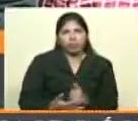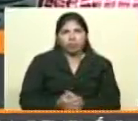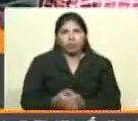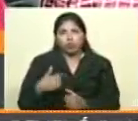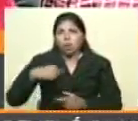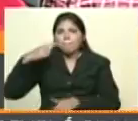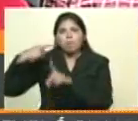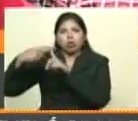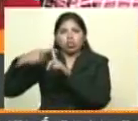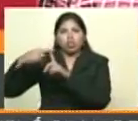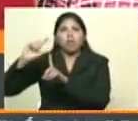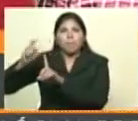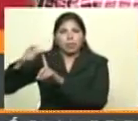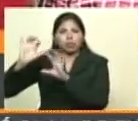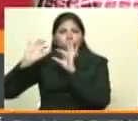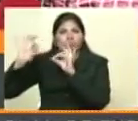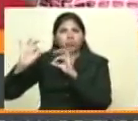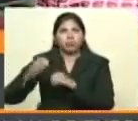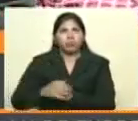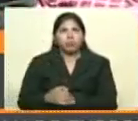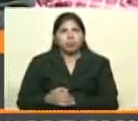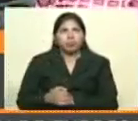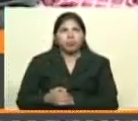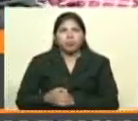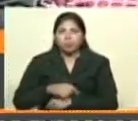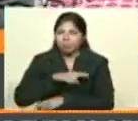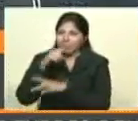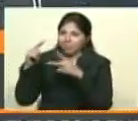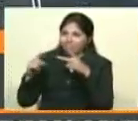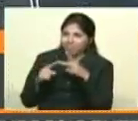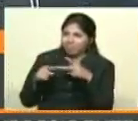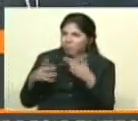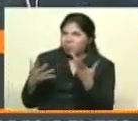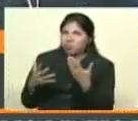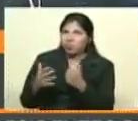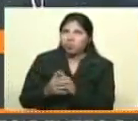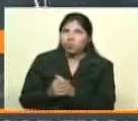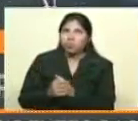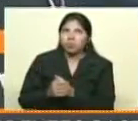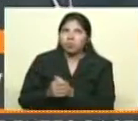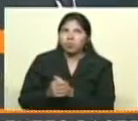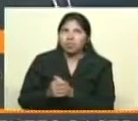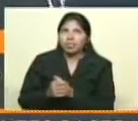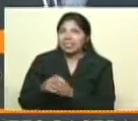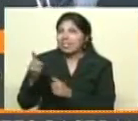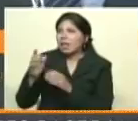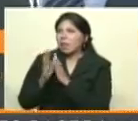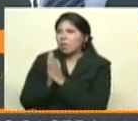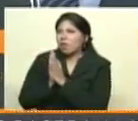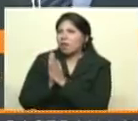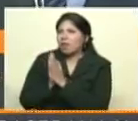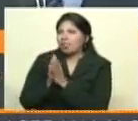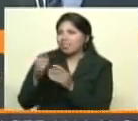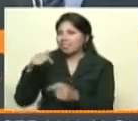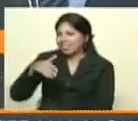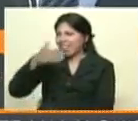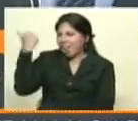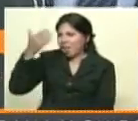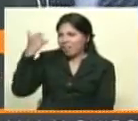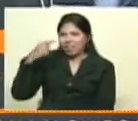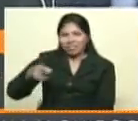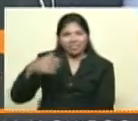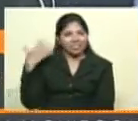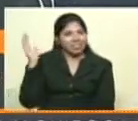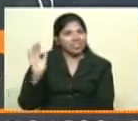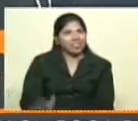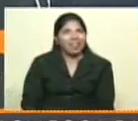parte política, presidente. ¿Cuál era la segunda pregunta? Precisamente, sí. Se le olvidó a él, mira, la tiene que leer. Precisamente,